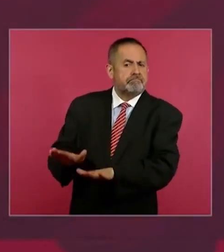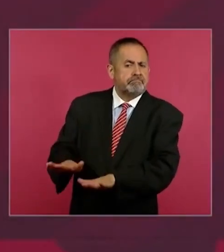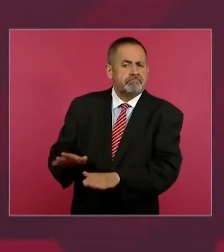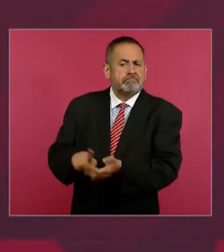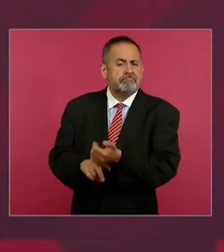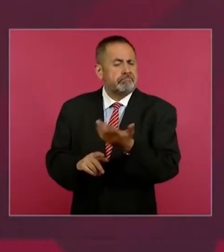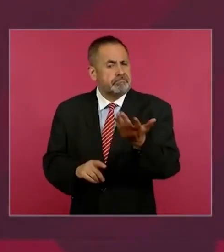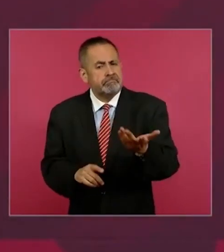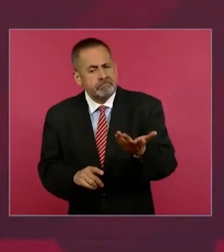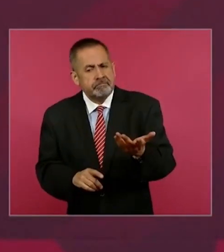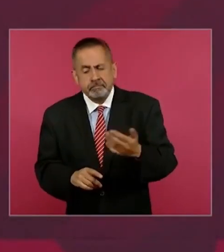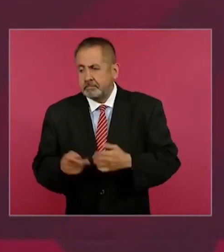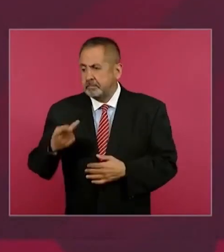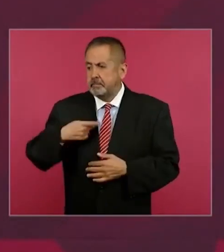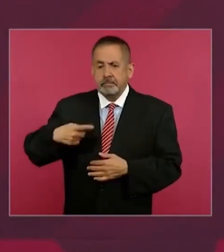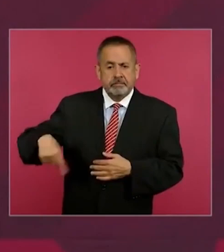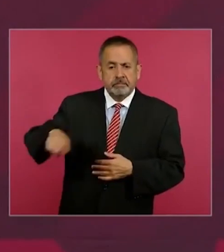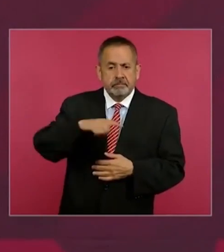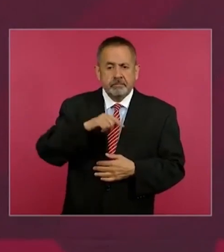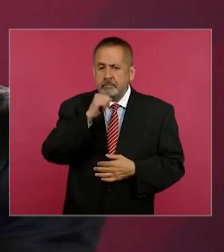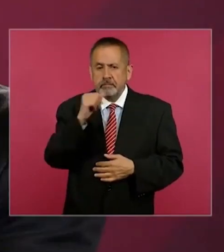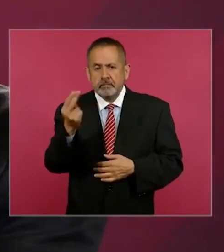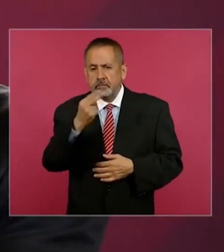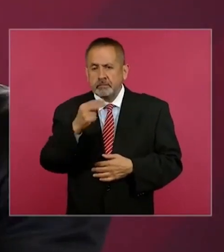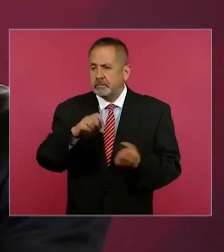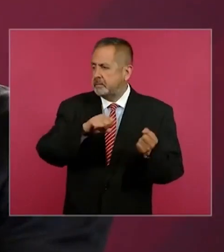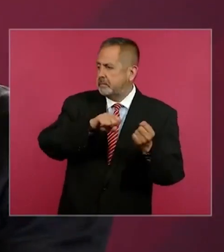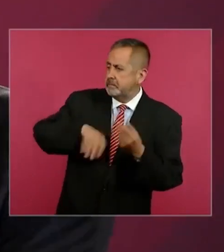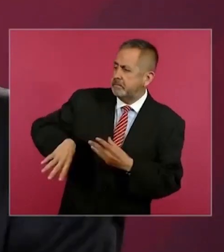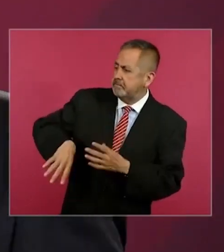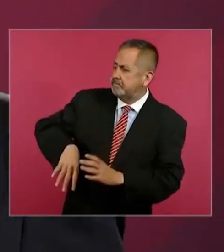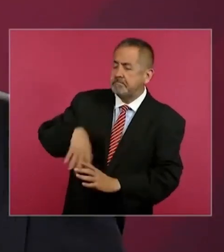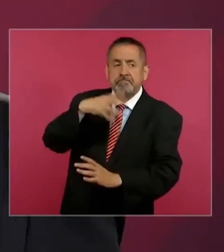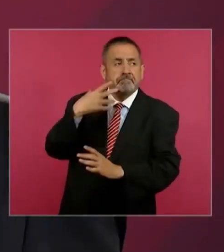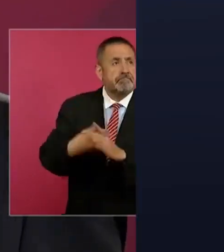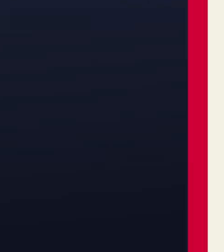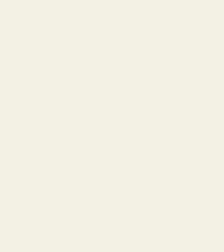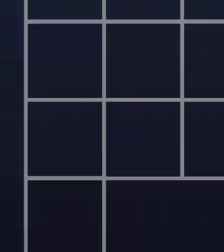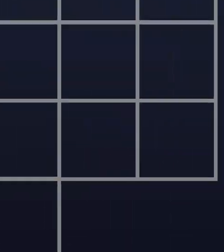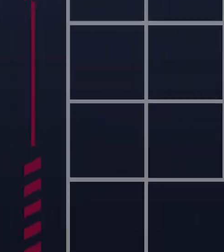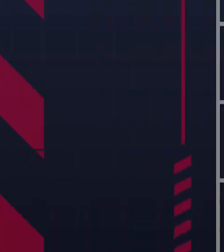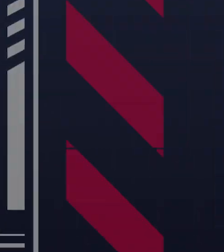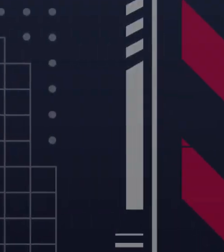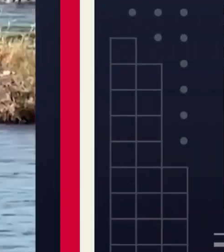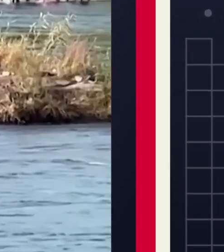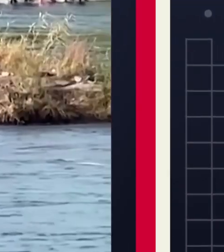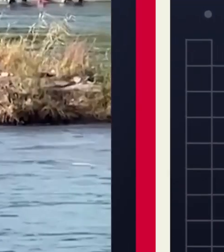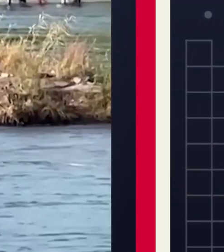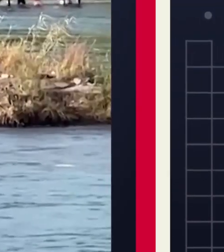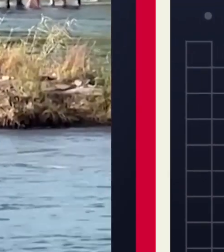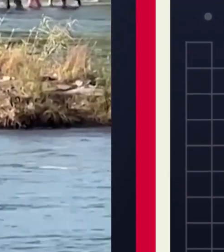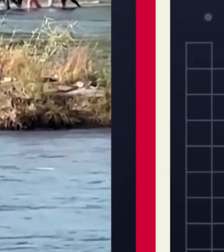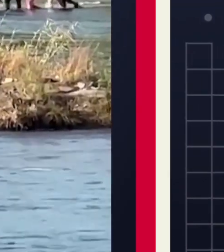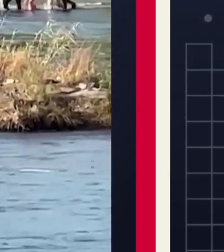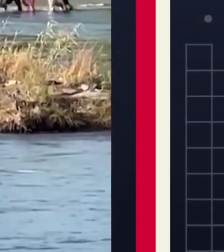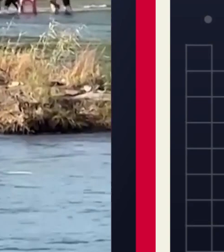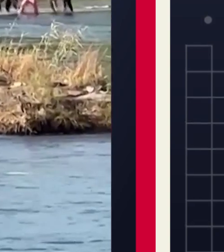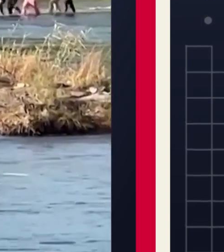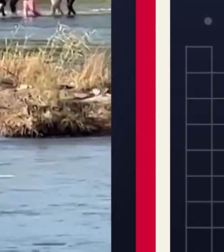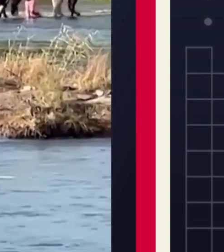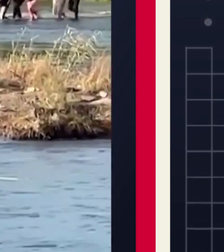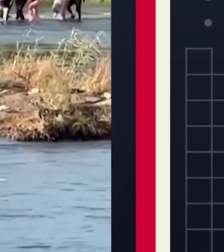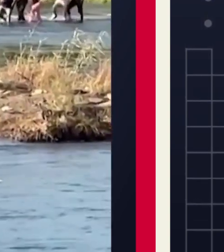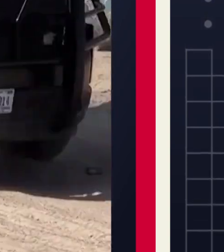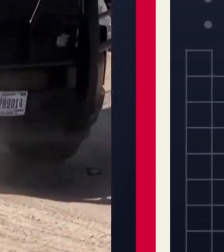que la gente no abandone sus lugares de origen ante los ataques de políticos